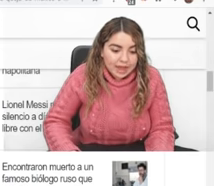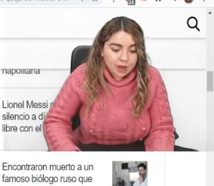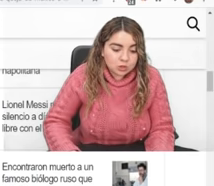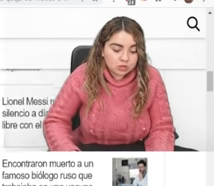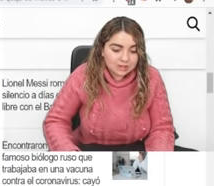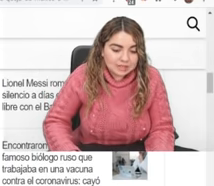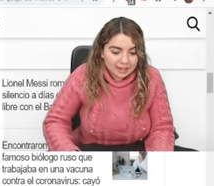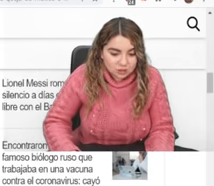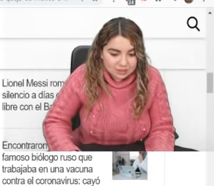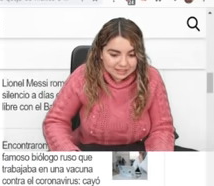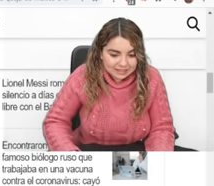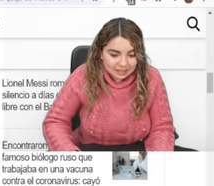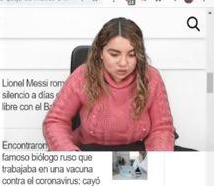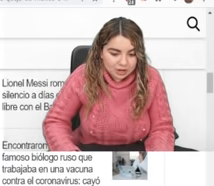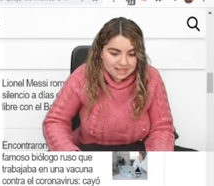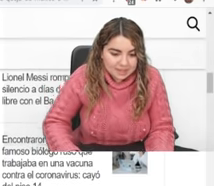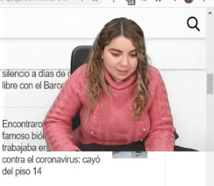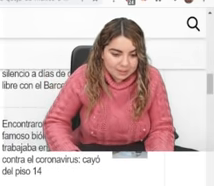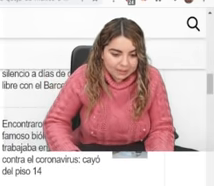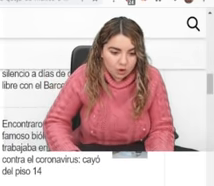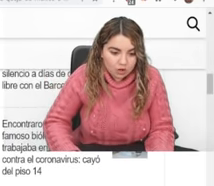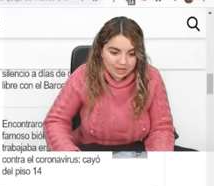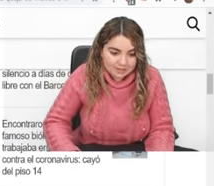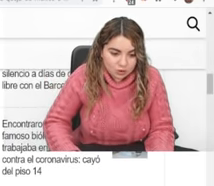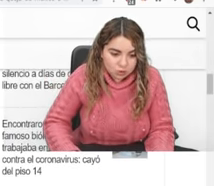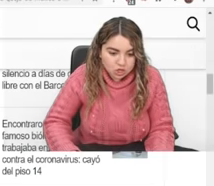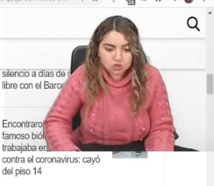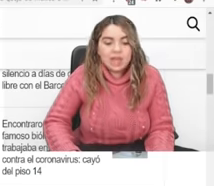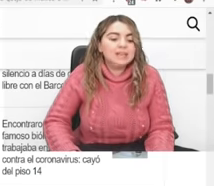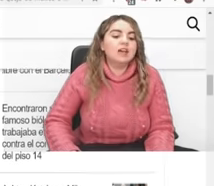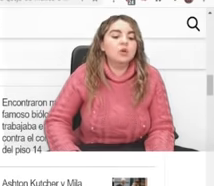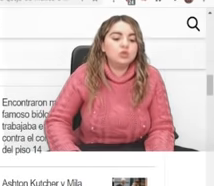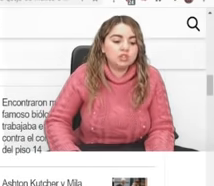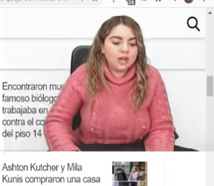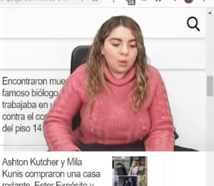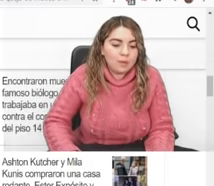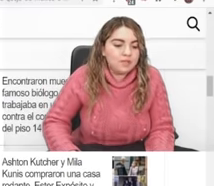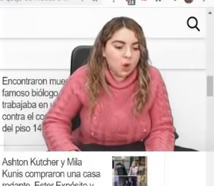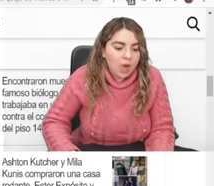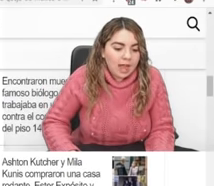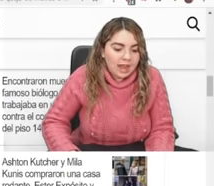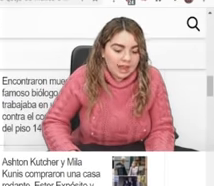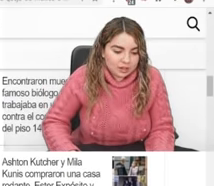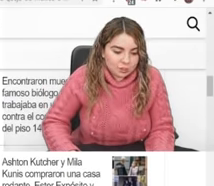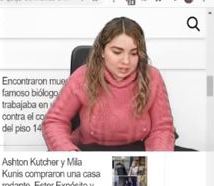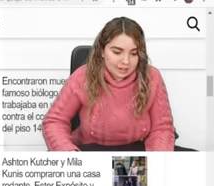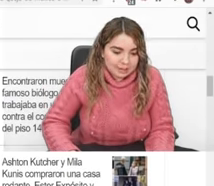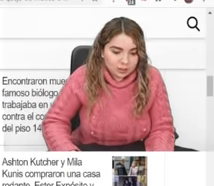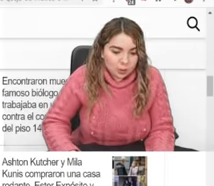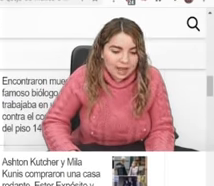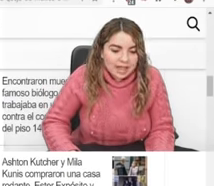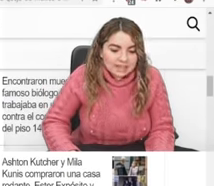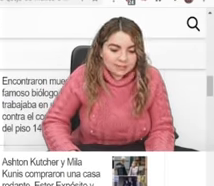de negociaciones y relaciones internacionales entre México y Estados Unidos, según se argumentó en la respuesta.